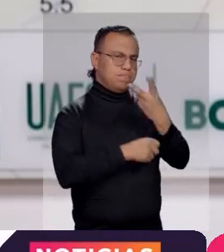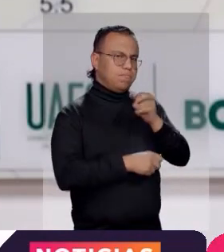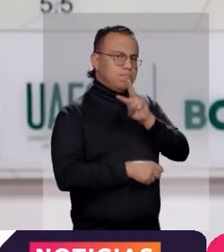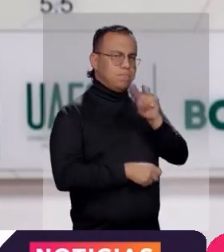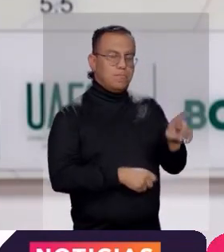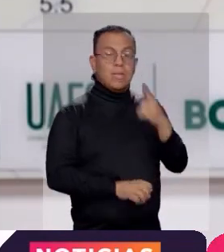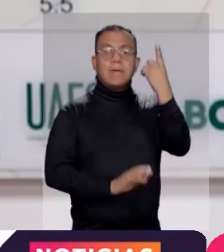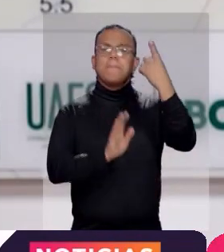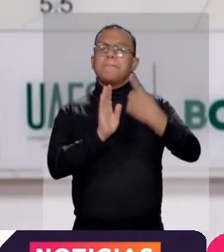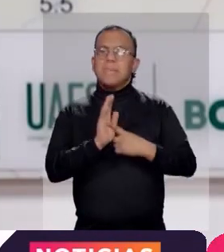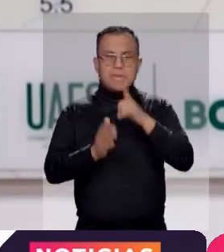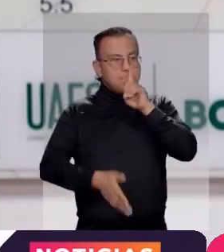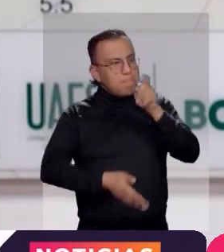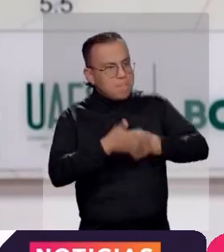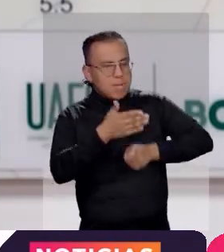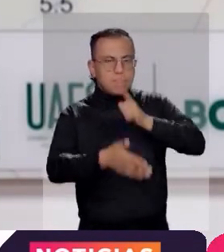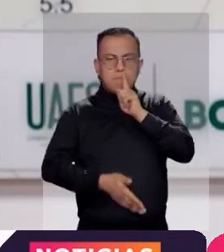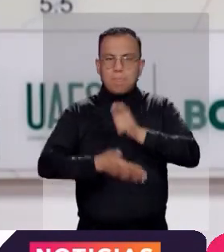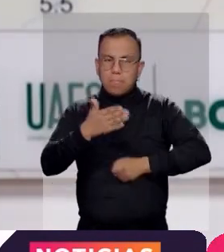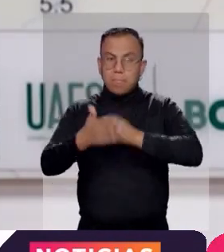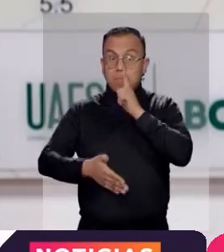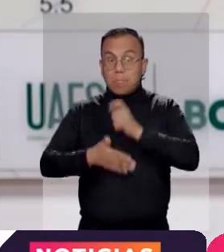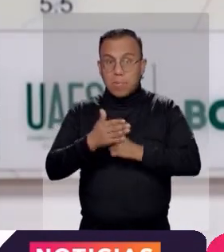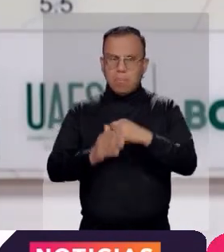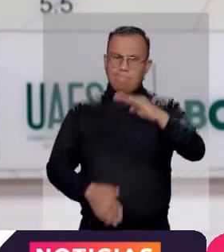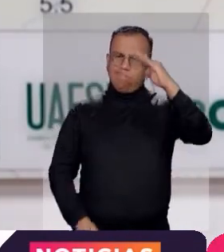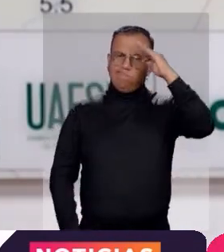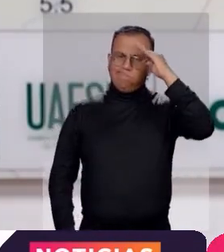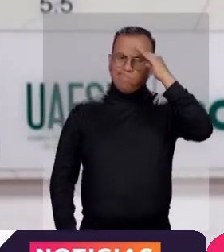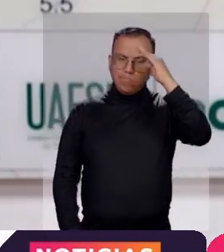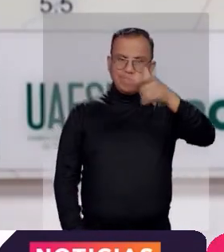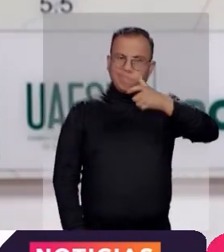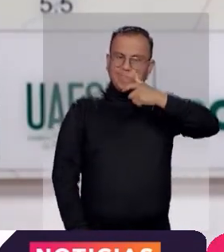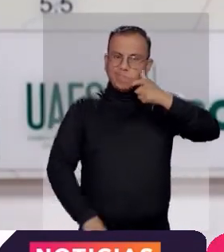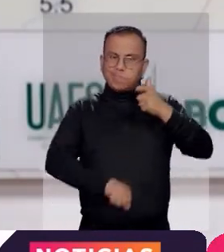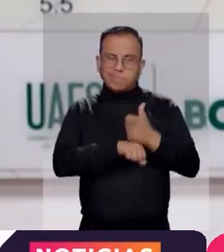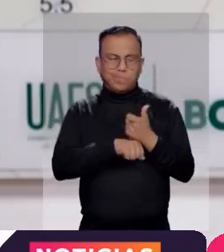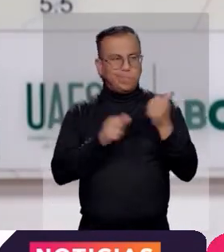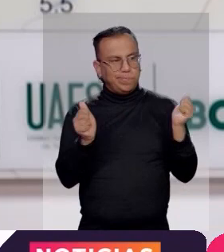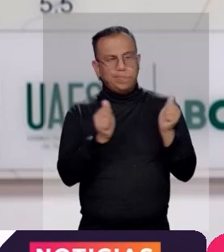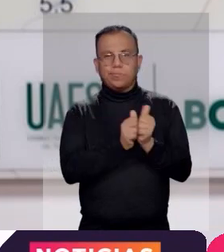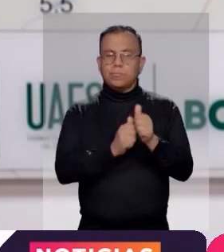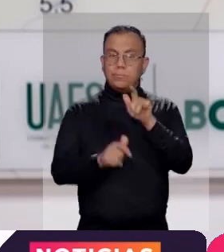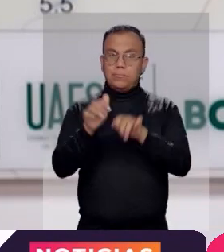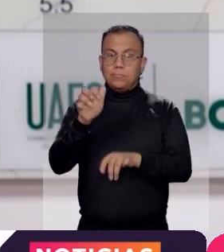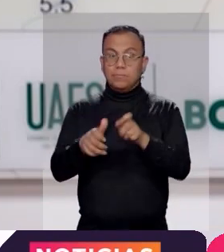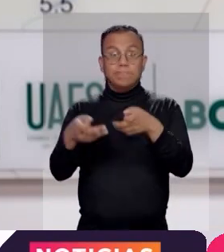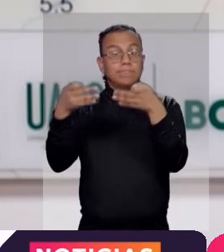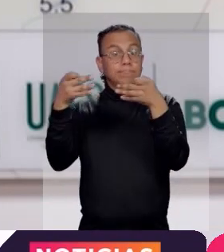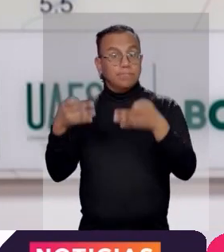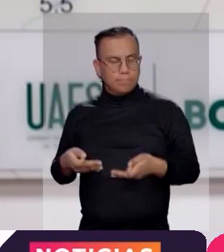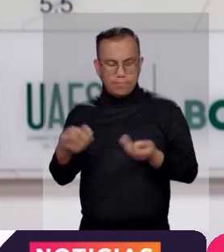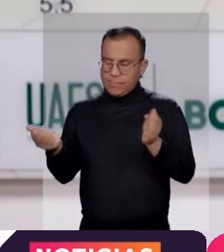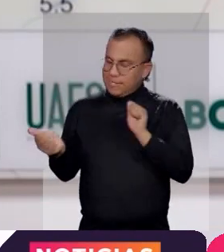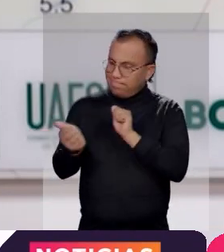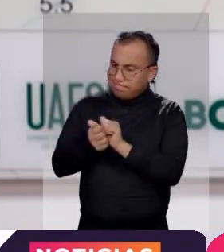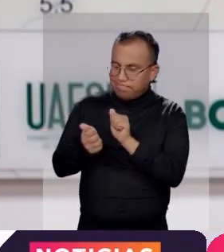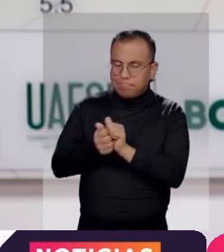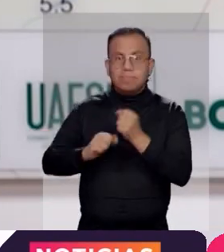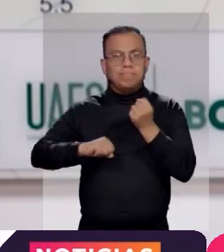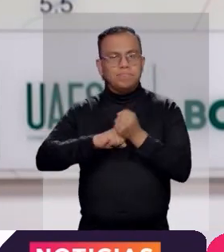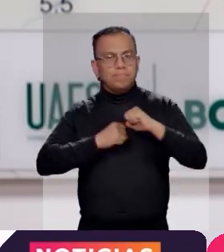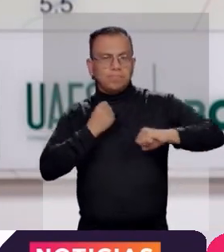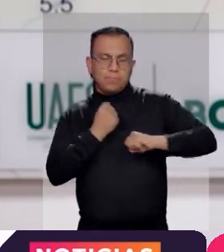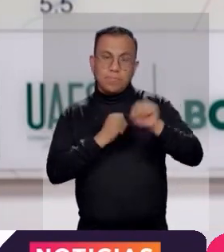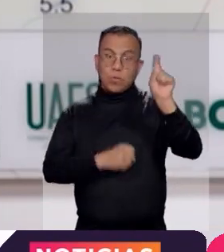cerca de 1.000 comparendos. Nuestra policía ha sido un aliado importantísimo, la Secretaría de Seguridad un aliado importantísimo, la